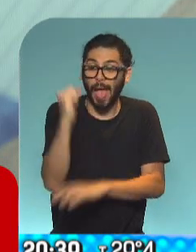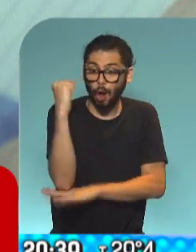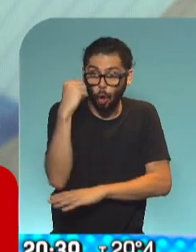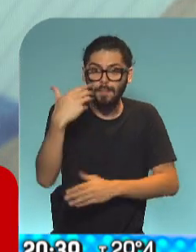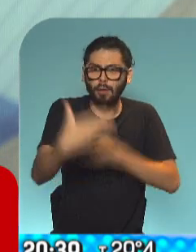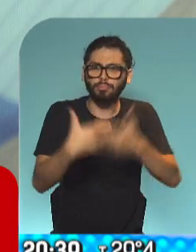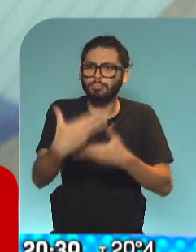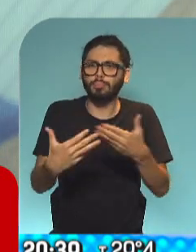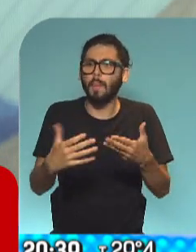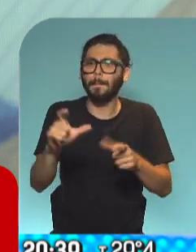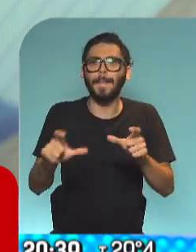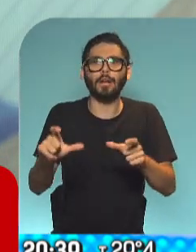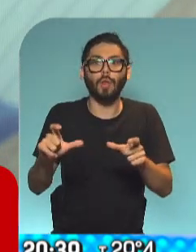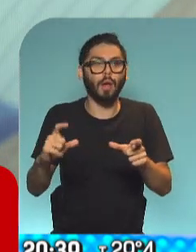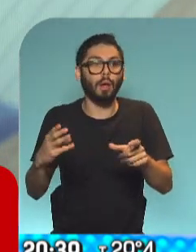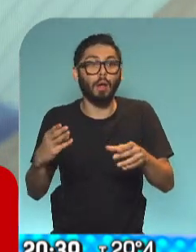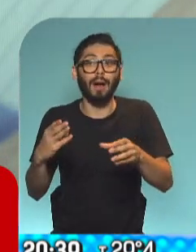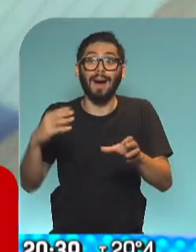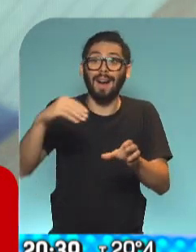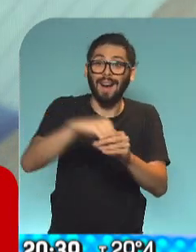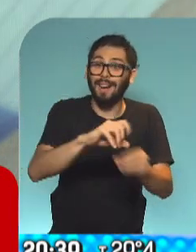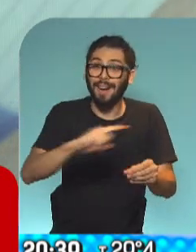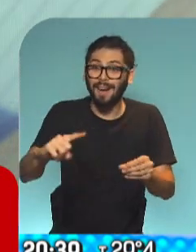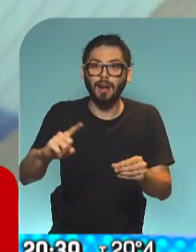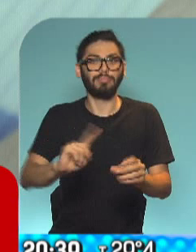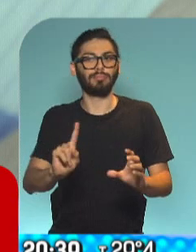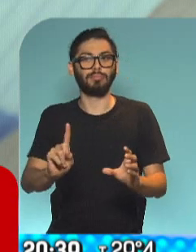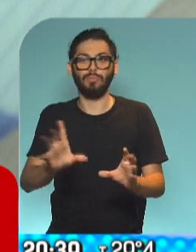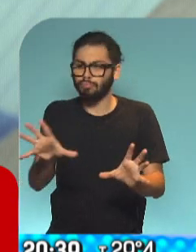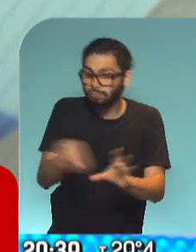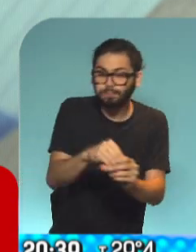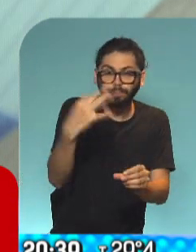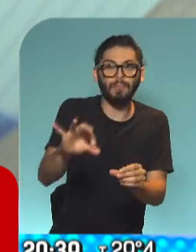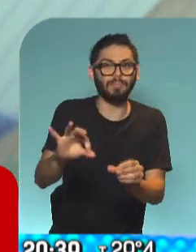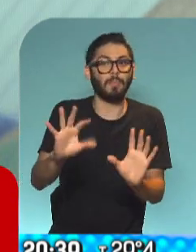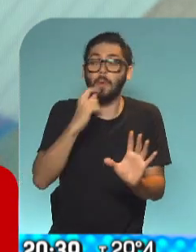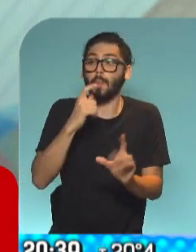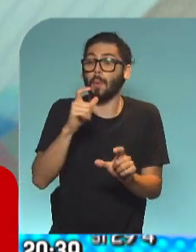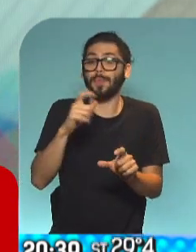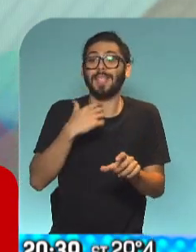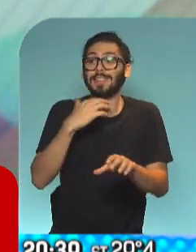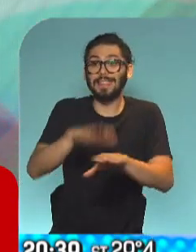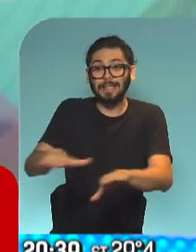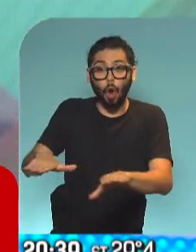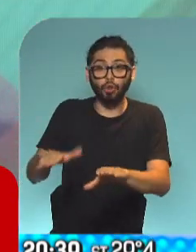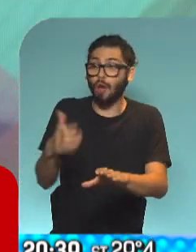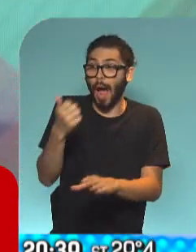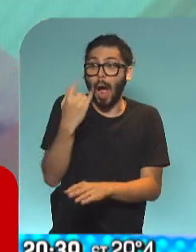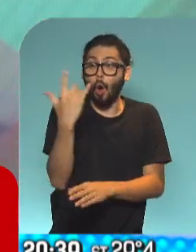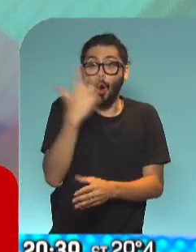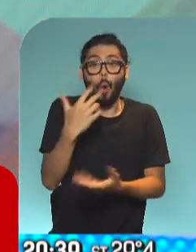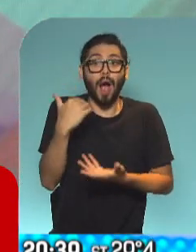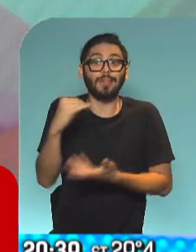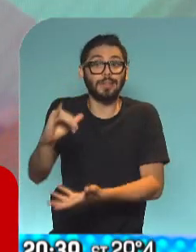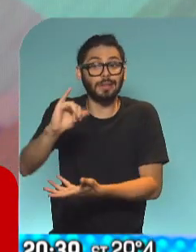argentinos y las argentinas afuera, y eso implica que los chicos de la Asignación Universal, cuyos papás no tengan trabajo, puedan incluir